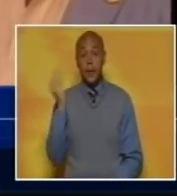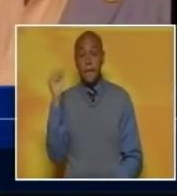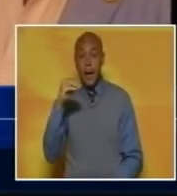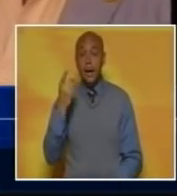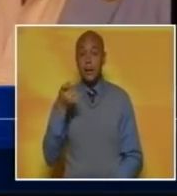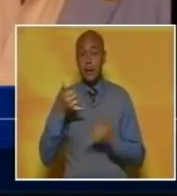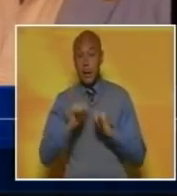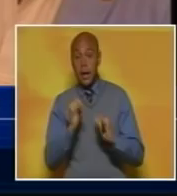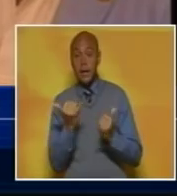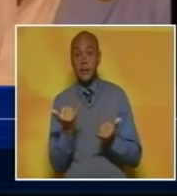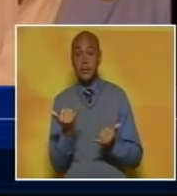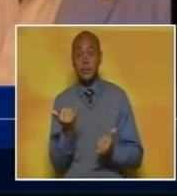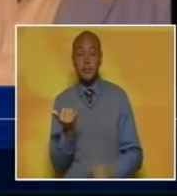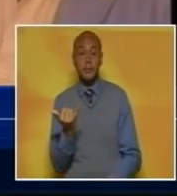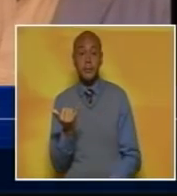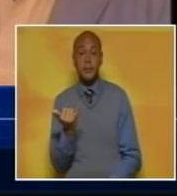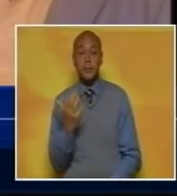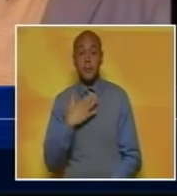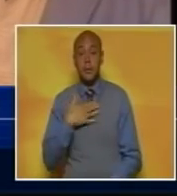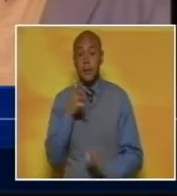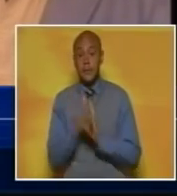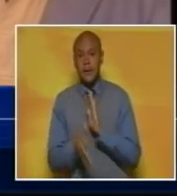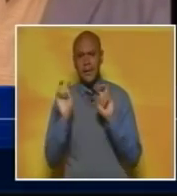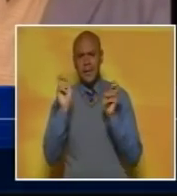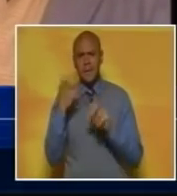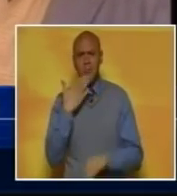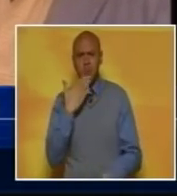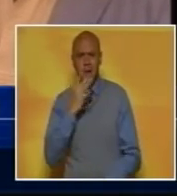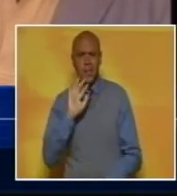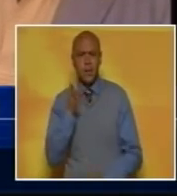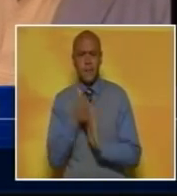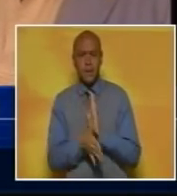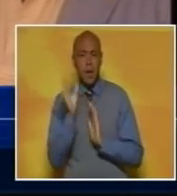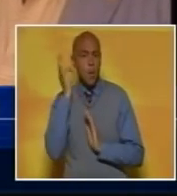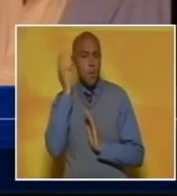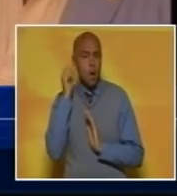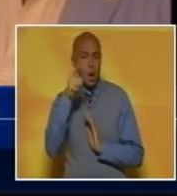hija, son temas muy aburridos para